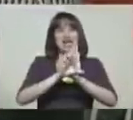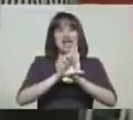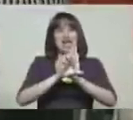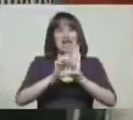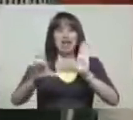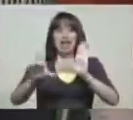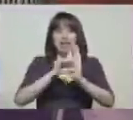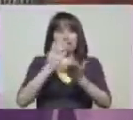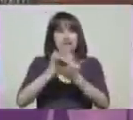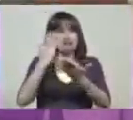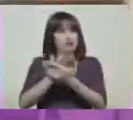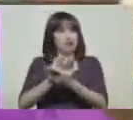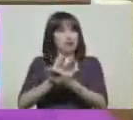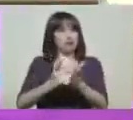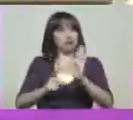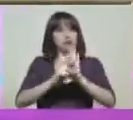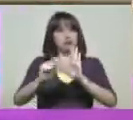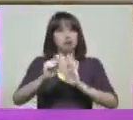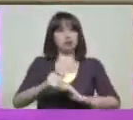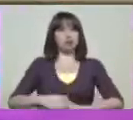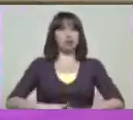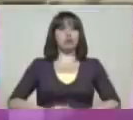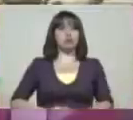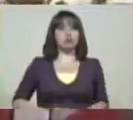mano siempre.